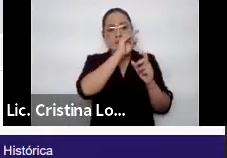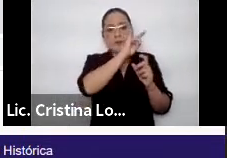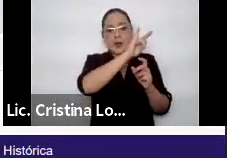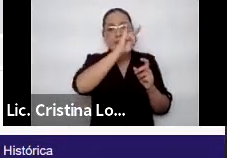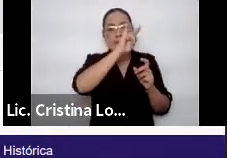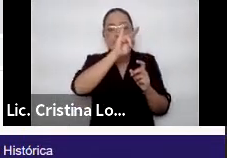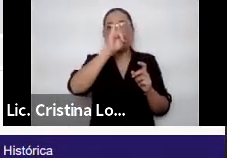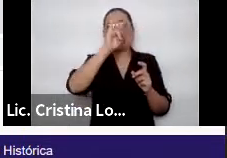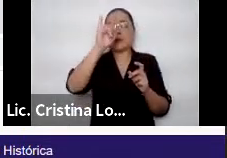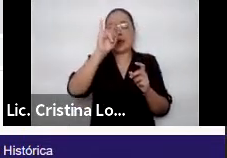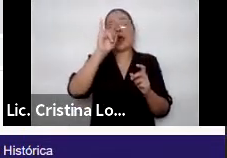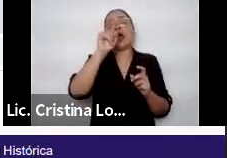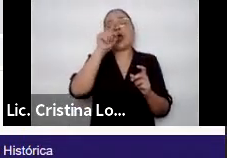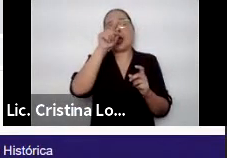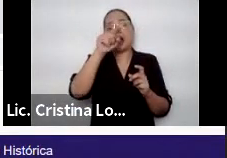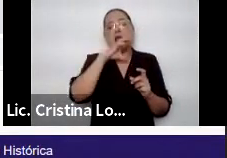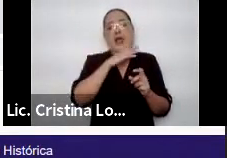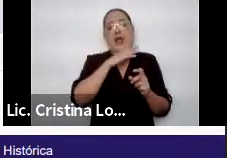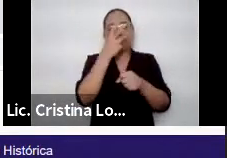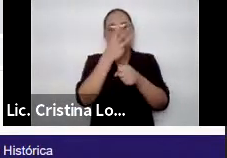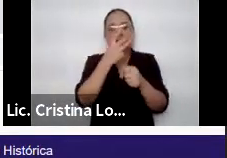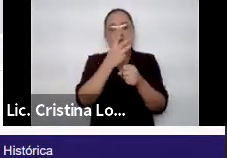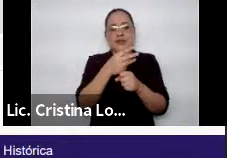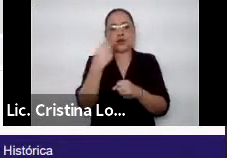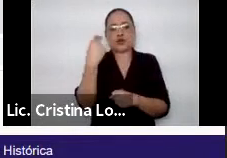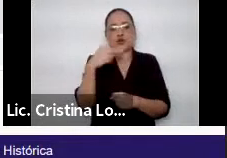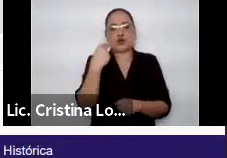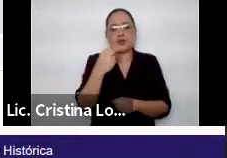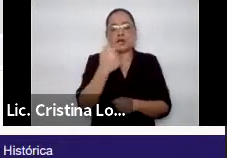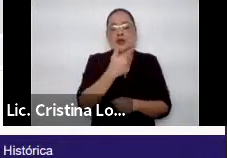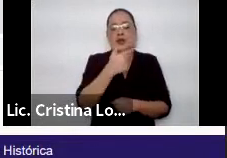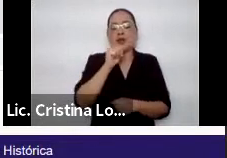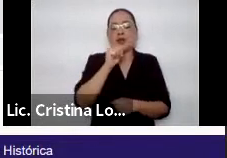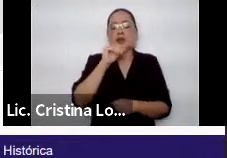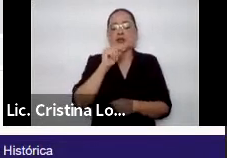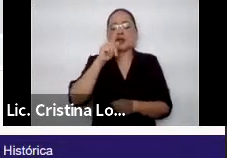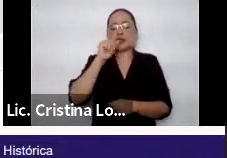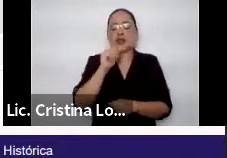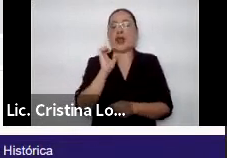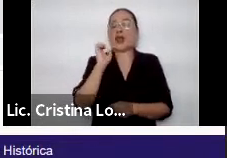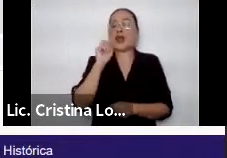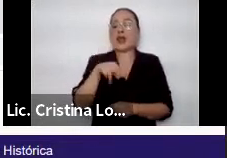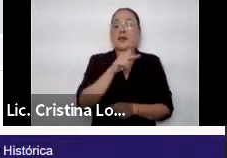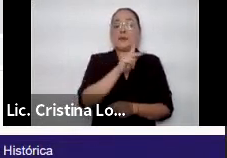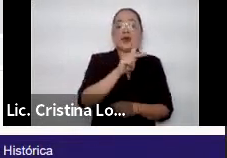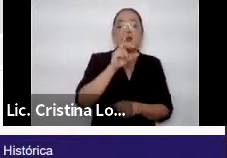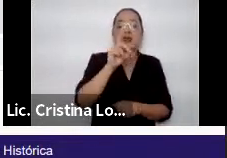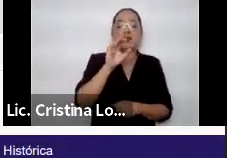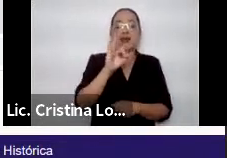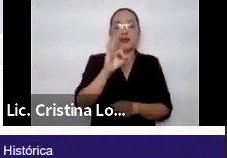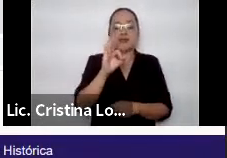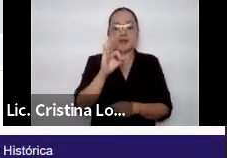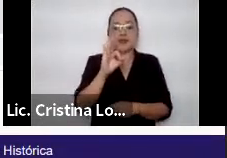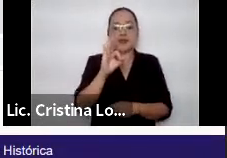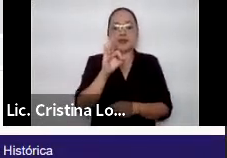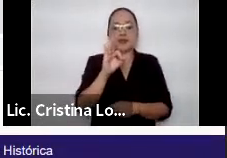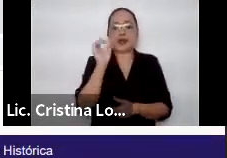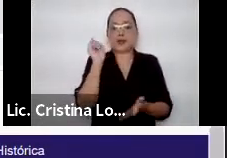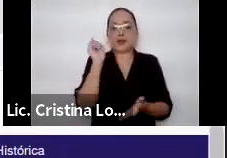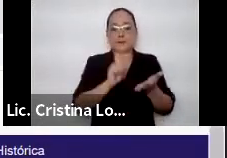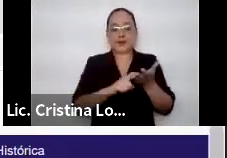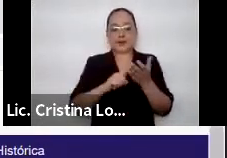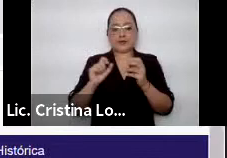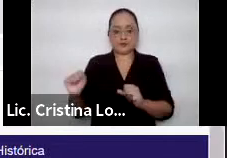acceso de izquierda a derecha, que dice Gaceta en PDF. Le damos un clic y nos